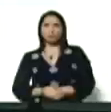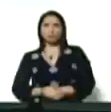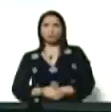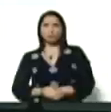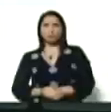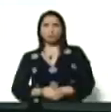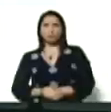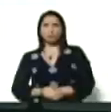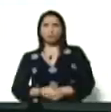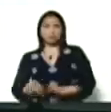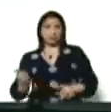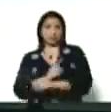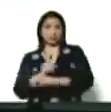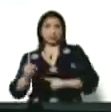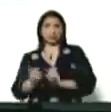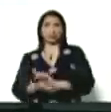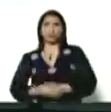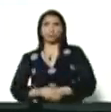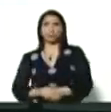efectivos